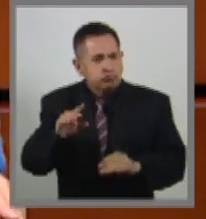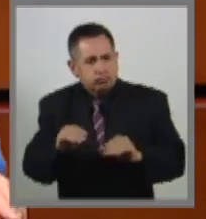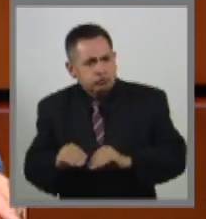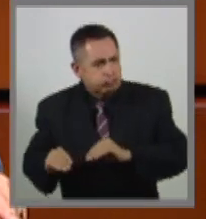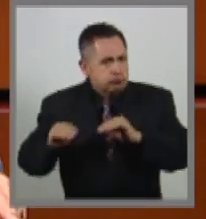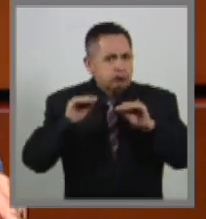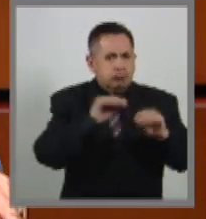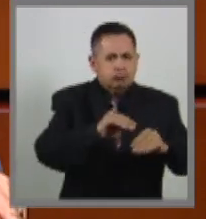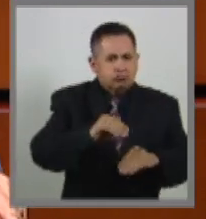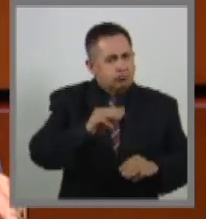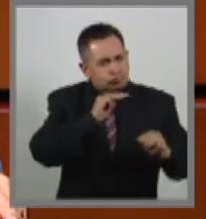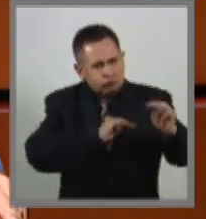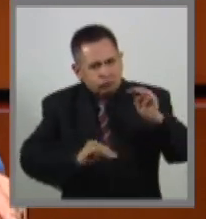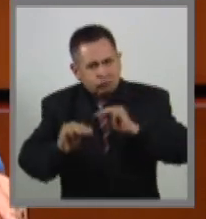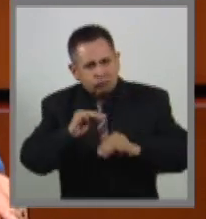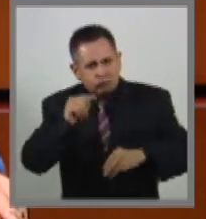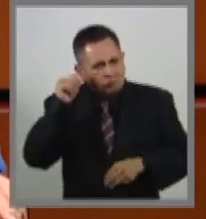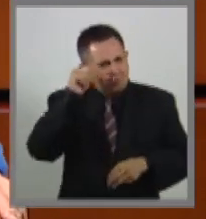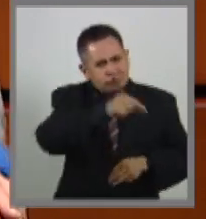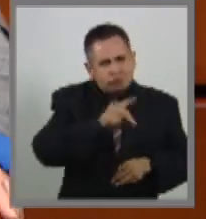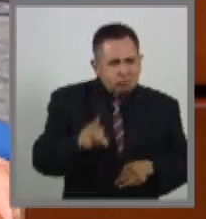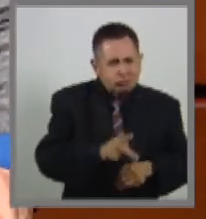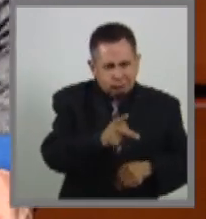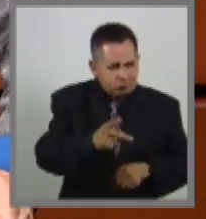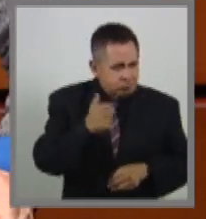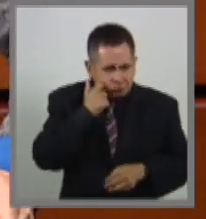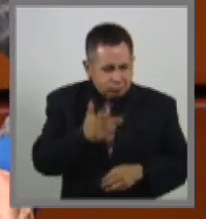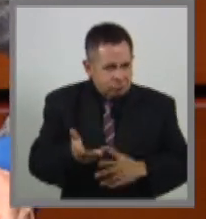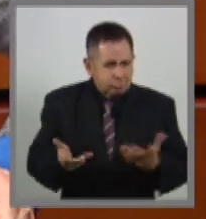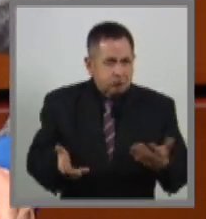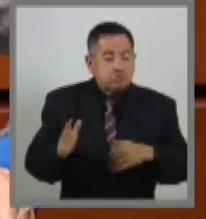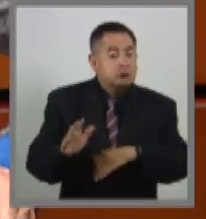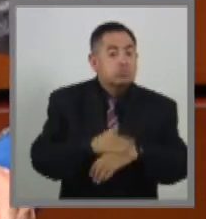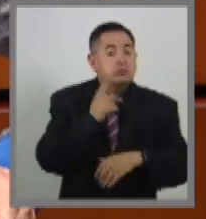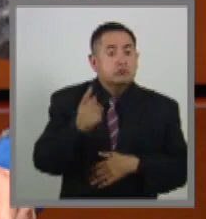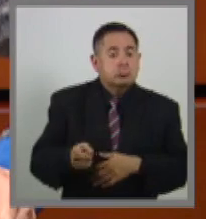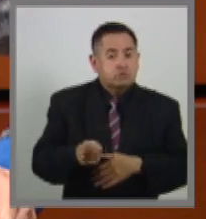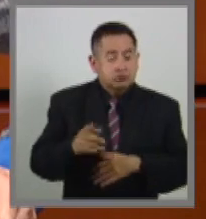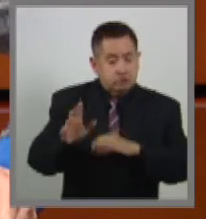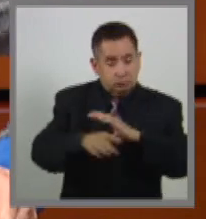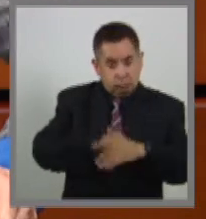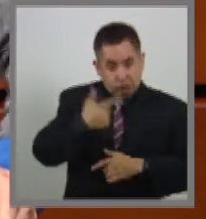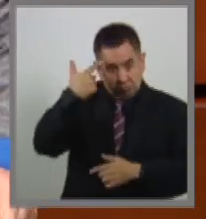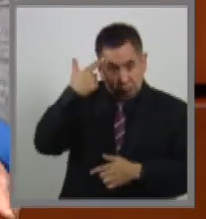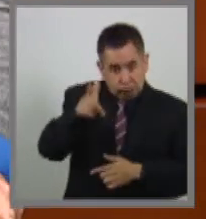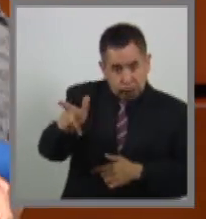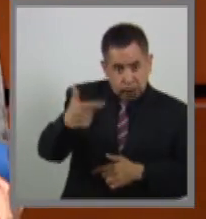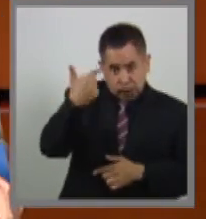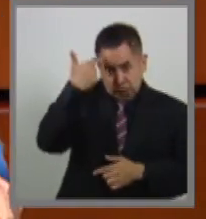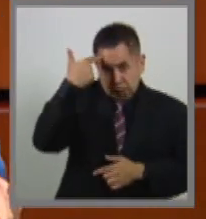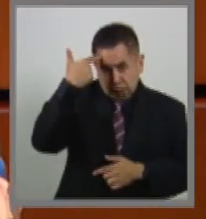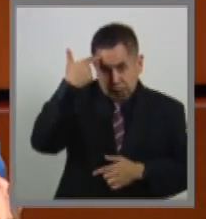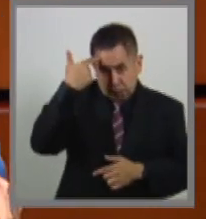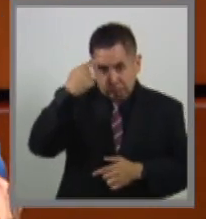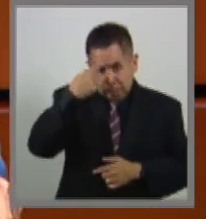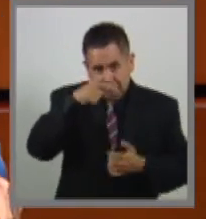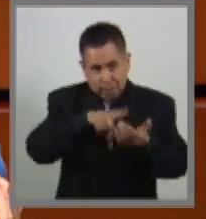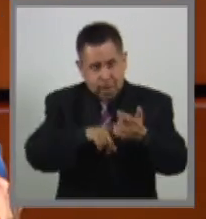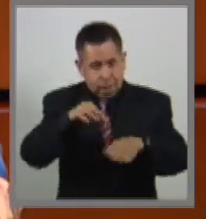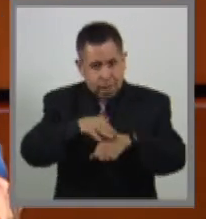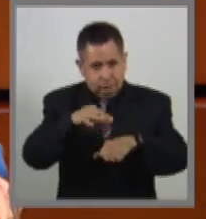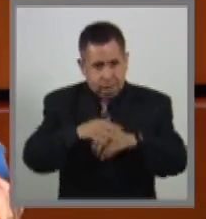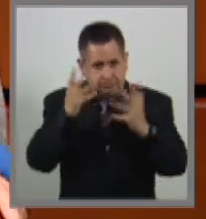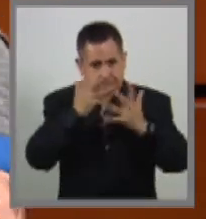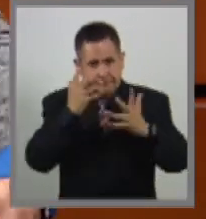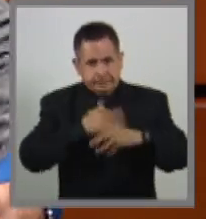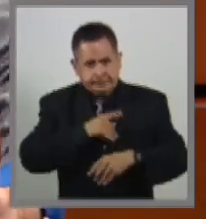en la sierra. Y principalmente porque cuando le ponen una pistola en la cabeza al doctor, ahí entra